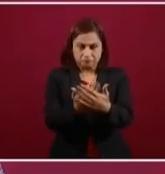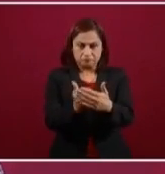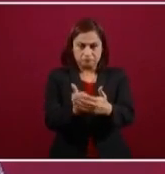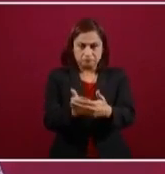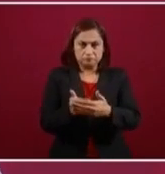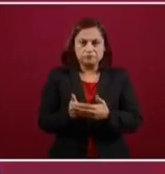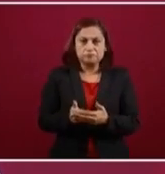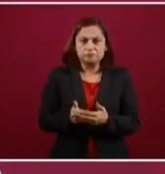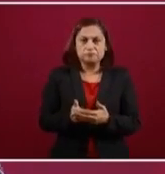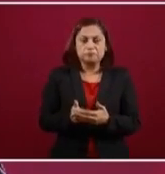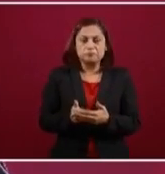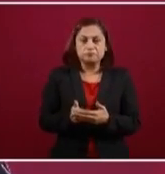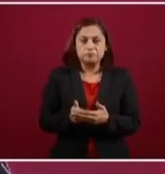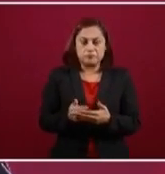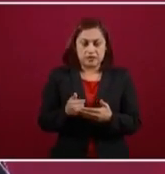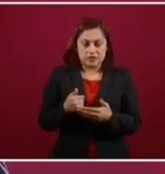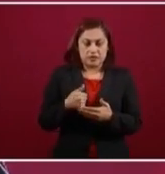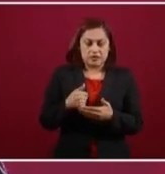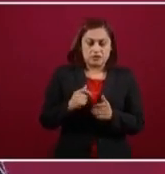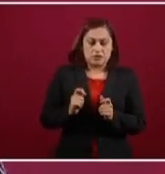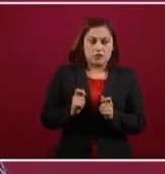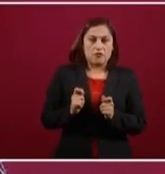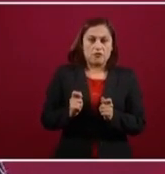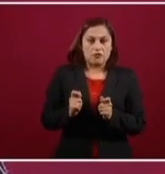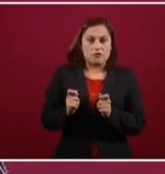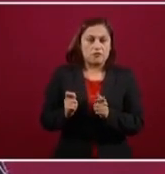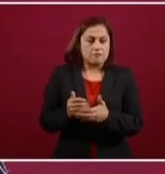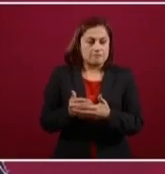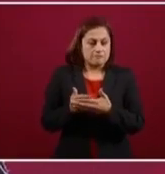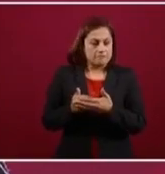¿Y saben por qué no los nombro?